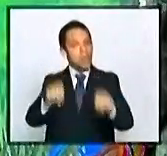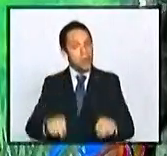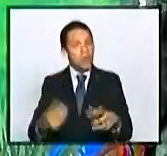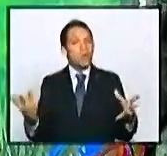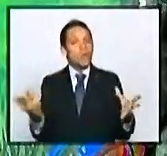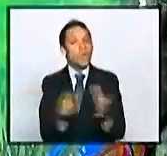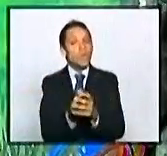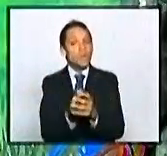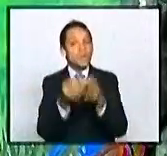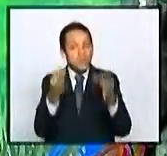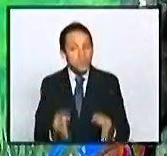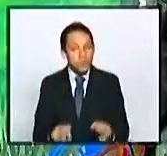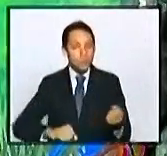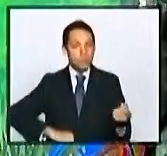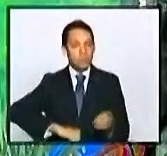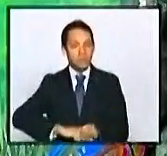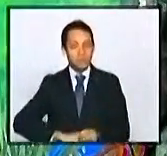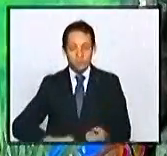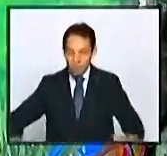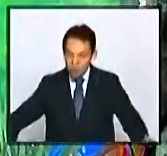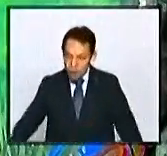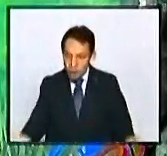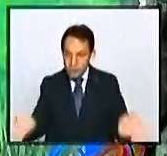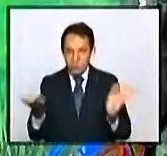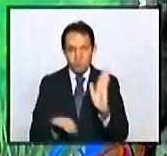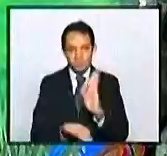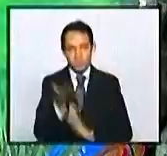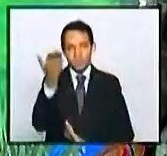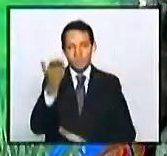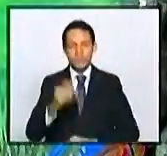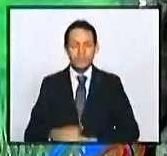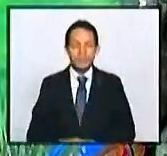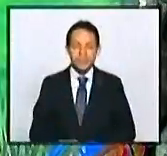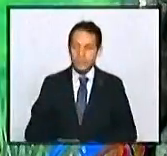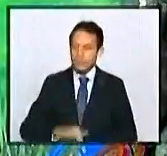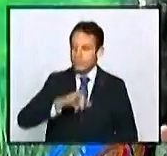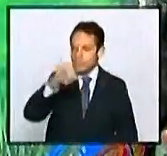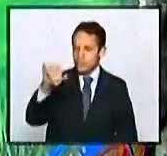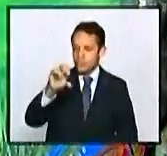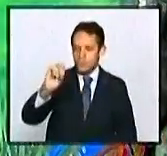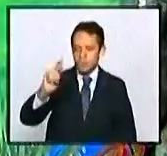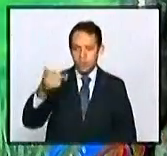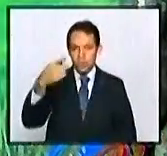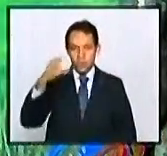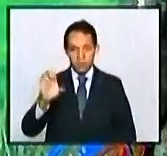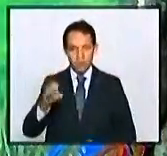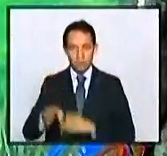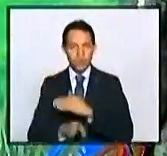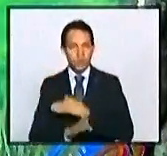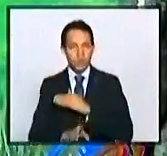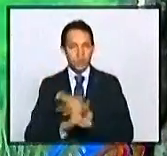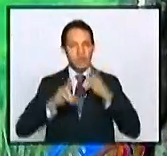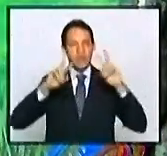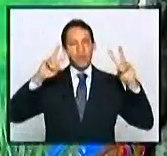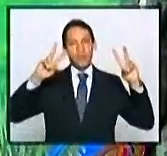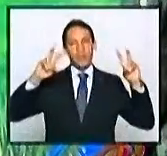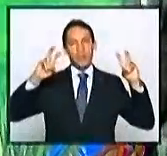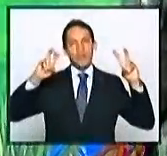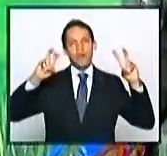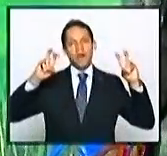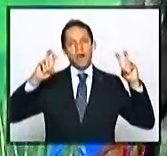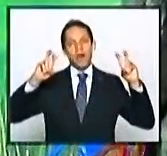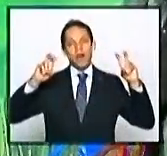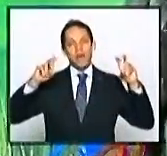que podemos sacar adelante al paciente. Jorge, continuando con todo ese proceso